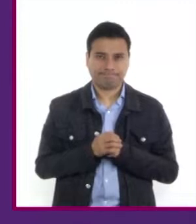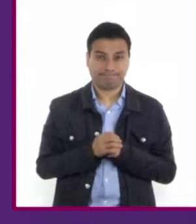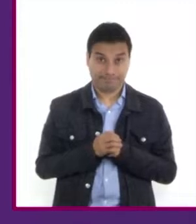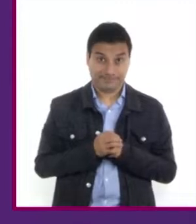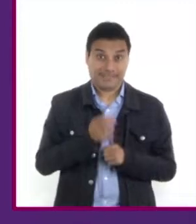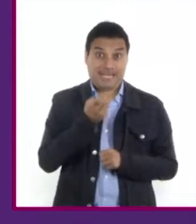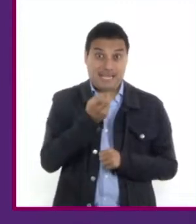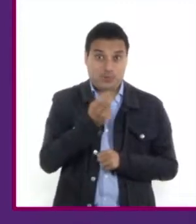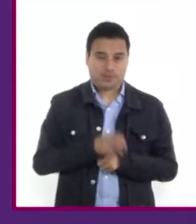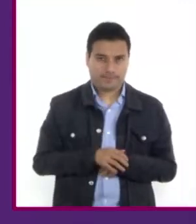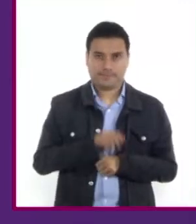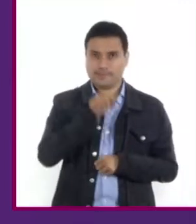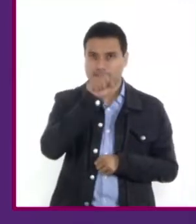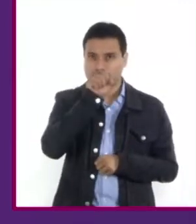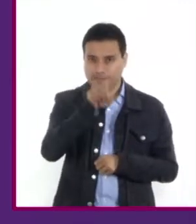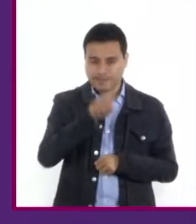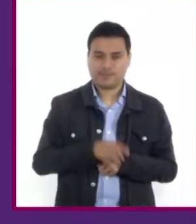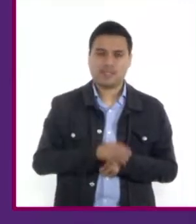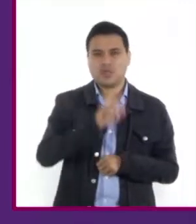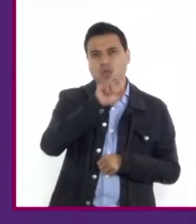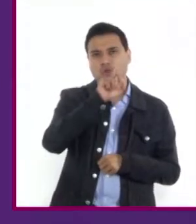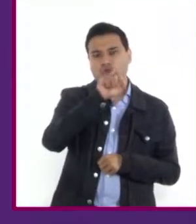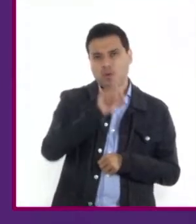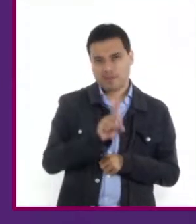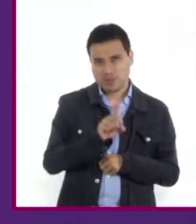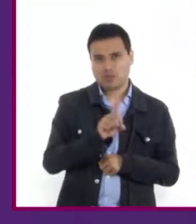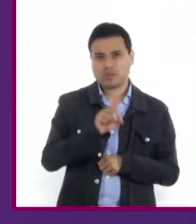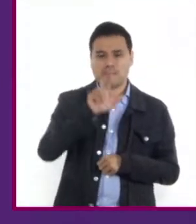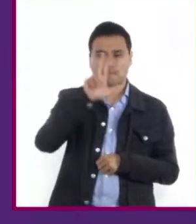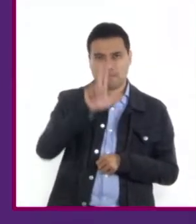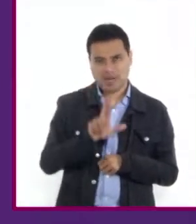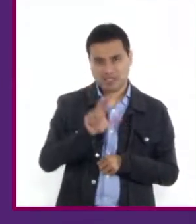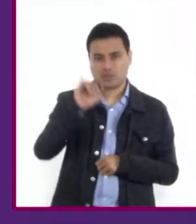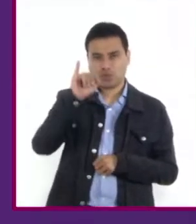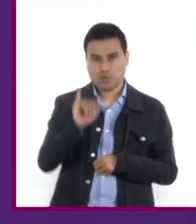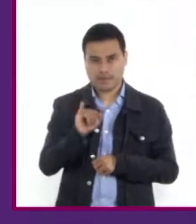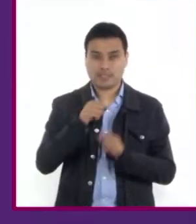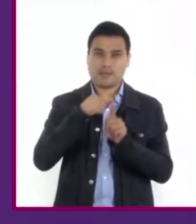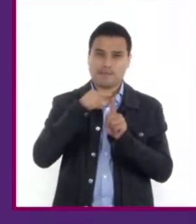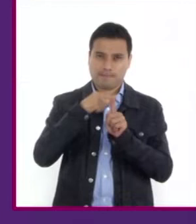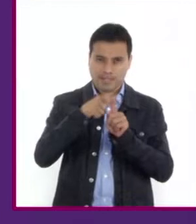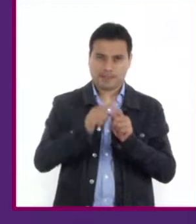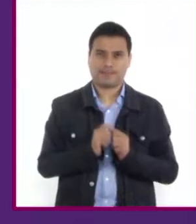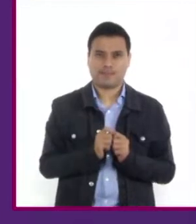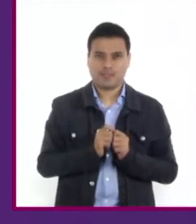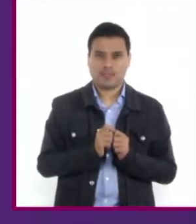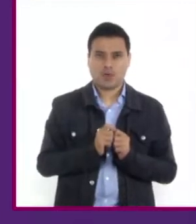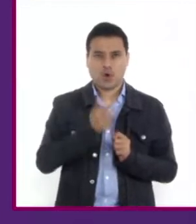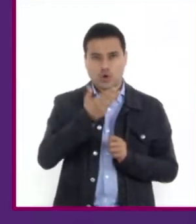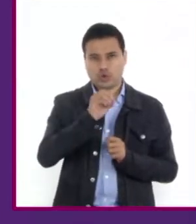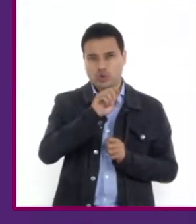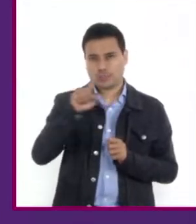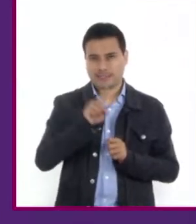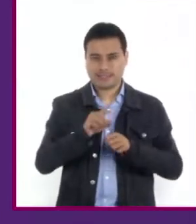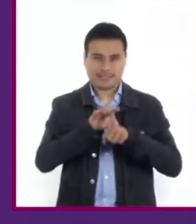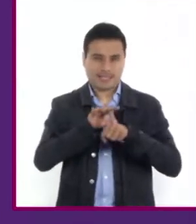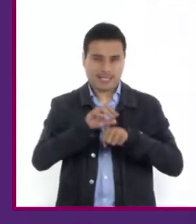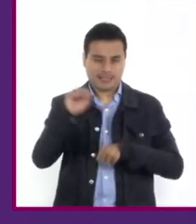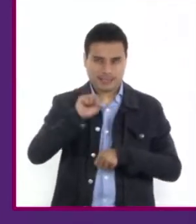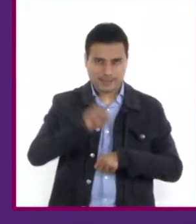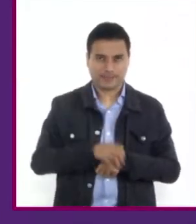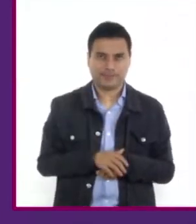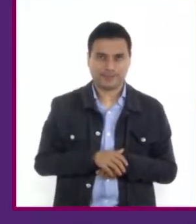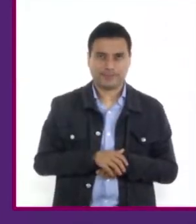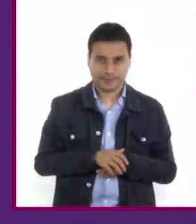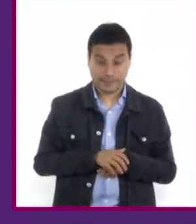se suplementaba domingos, martes y jueves con 8 onzas de carne salada, lunes y miércoles con